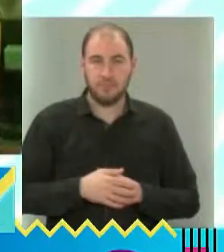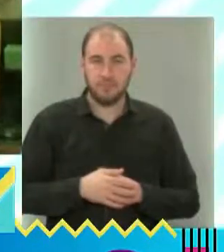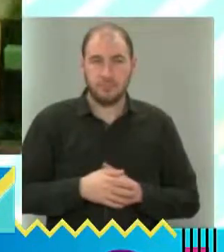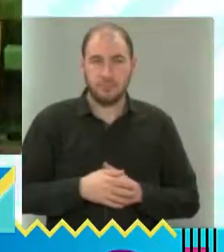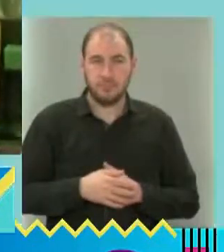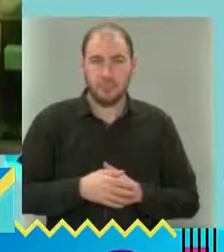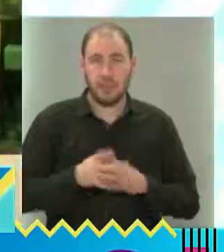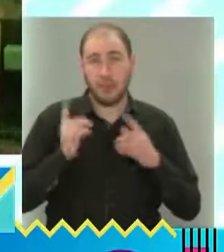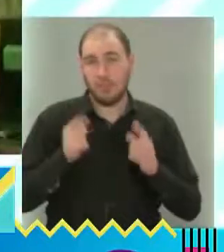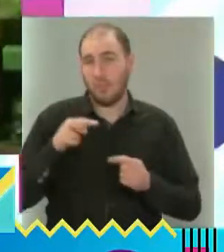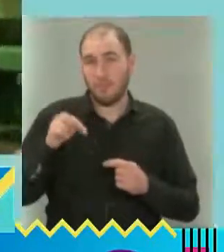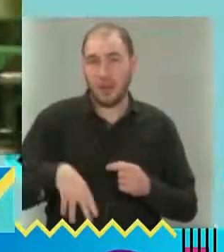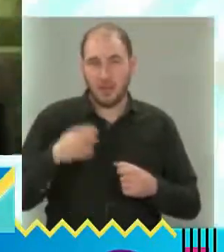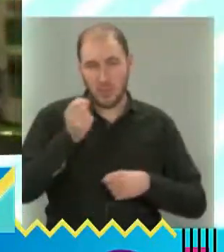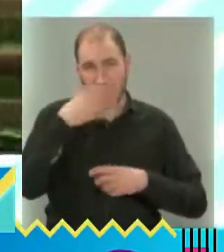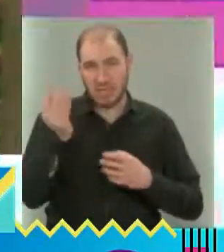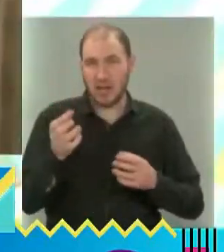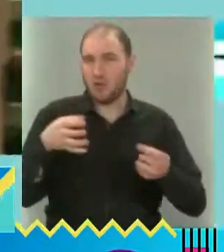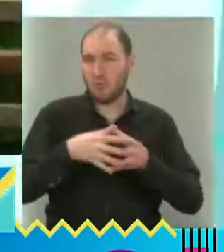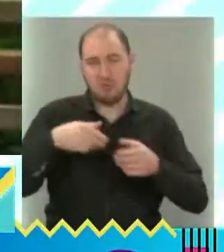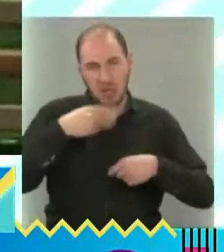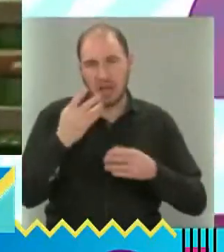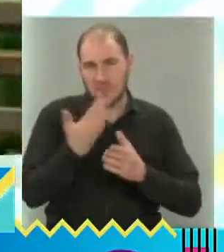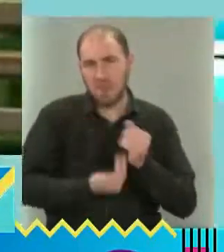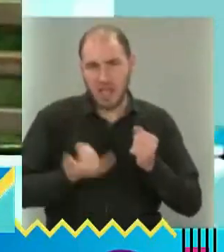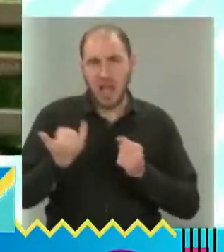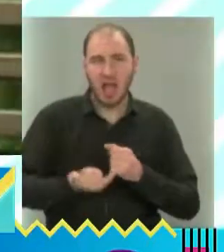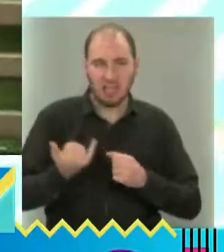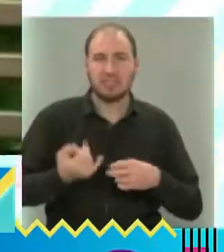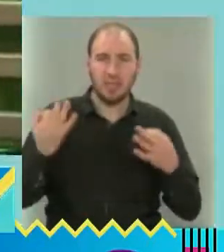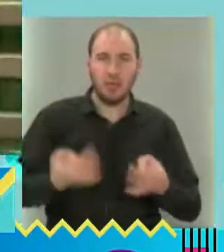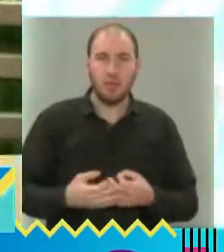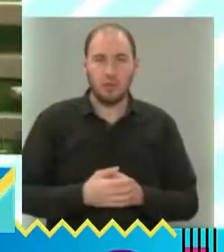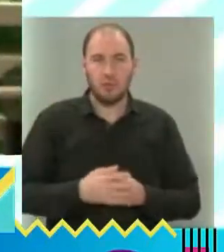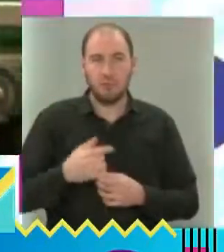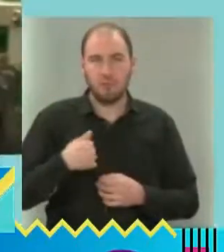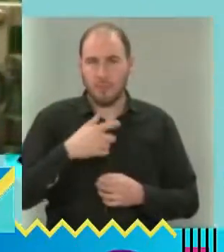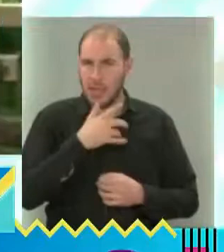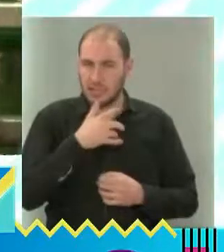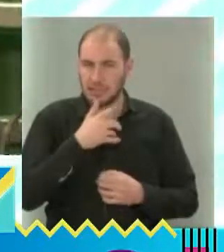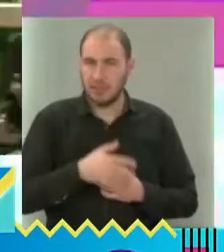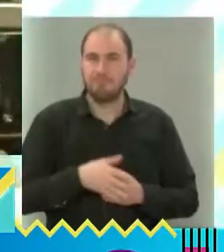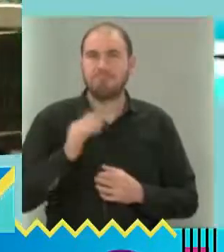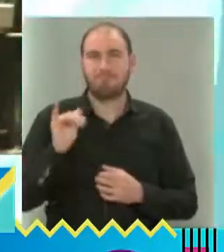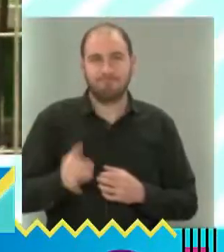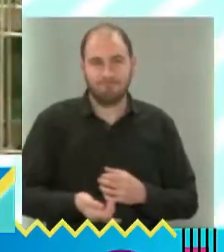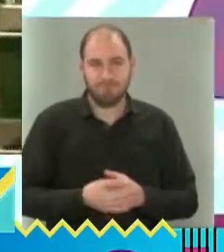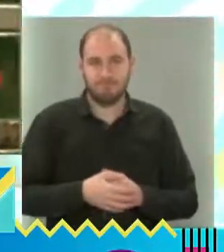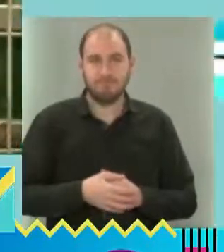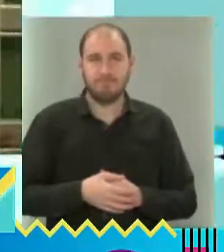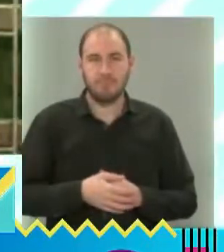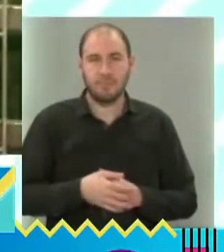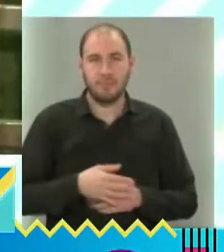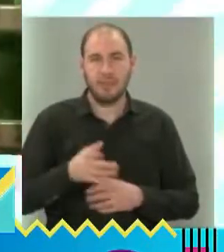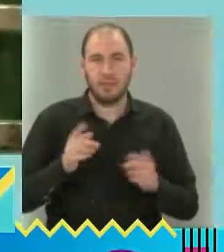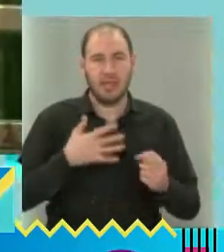Que como cualquier plan y como cualquier organización tiene sus falencias, no hay ninguna duda. Que yo creo que sí, por ahí,